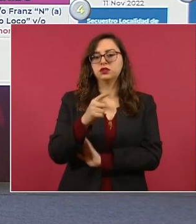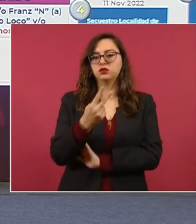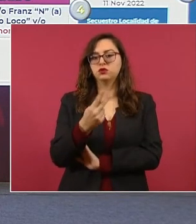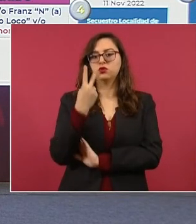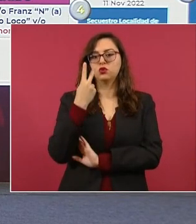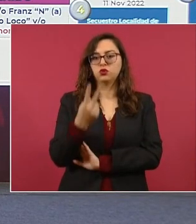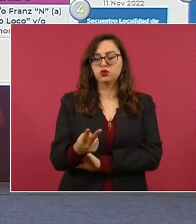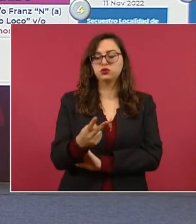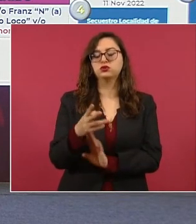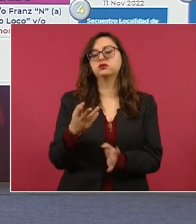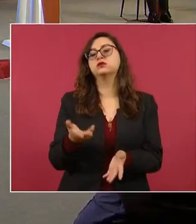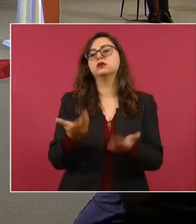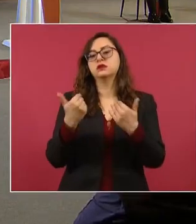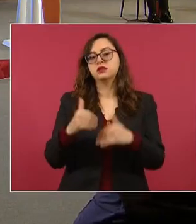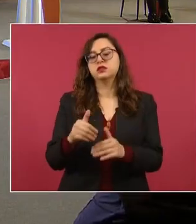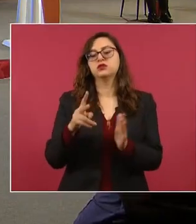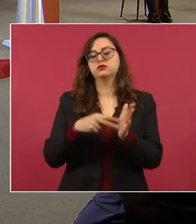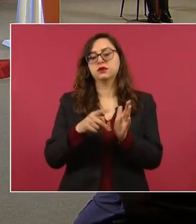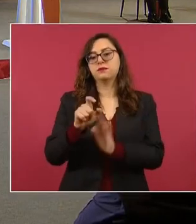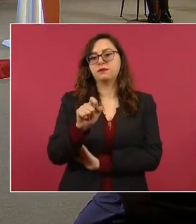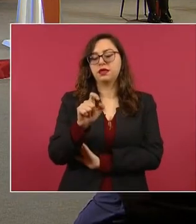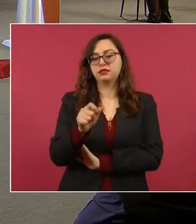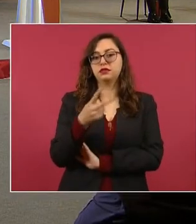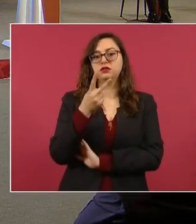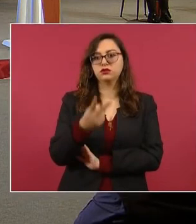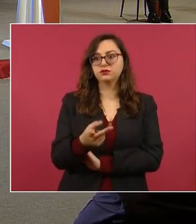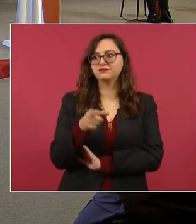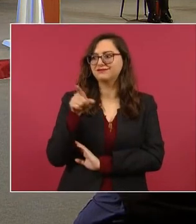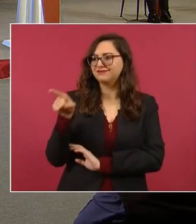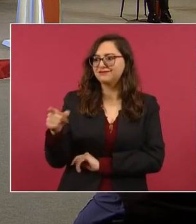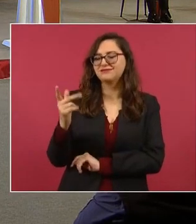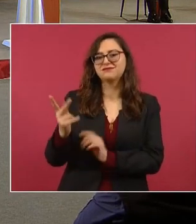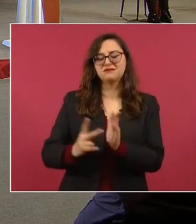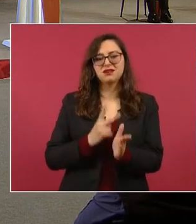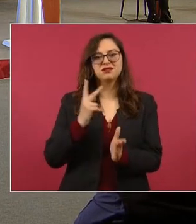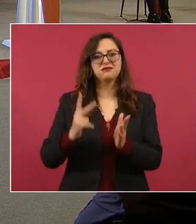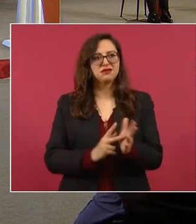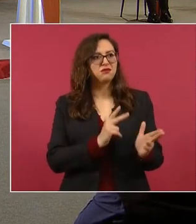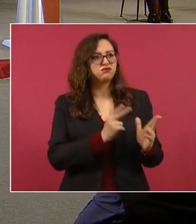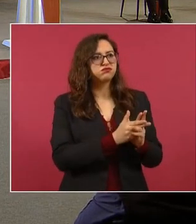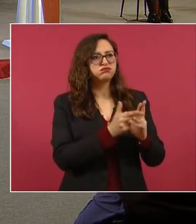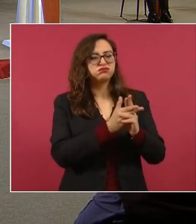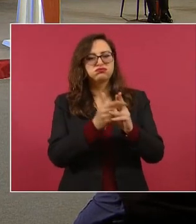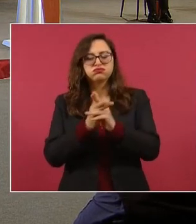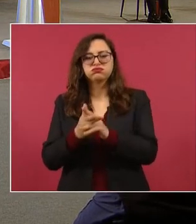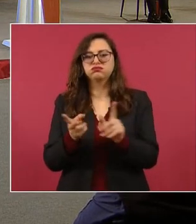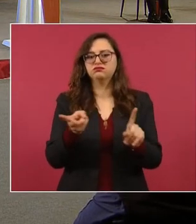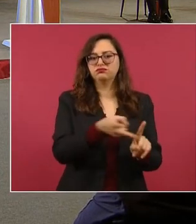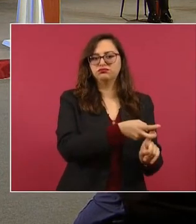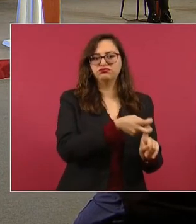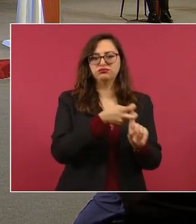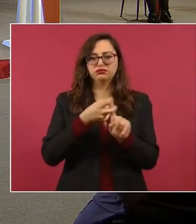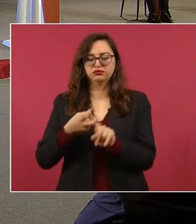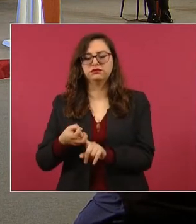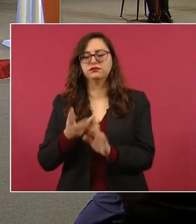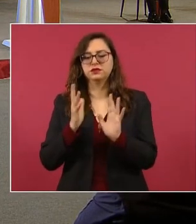el 2022, principalmente, como decíamos, por homicidio, por secuestro y